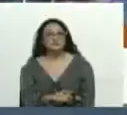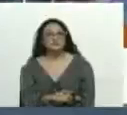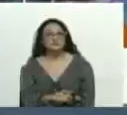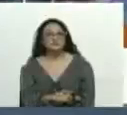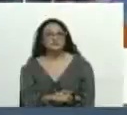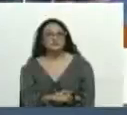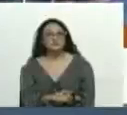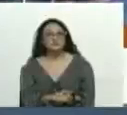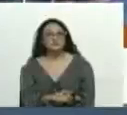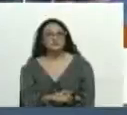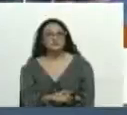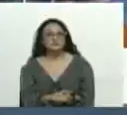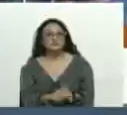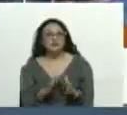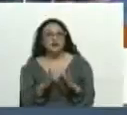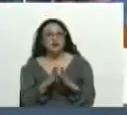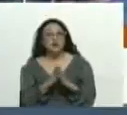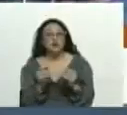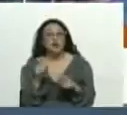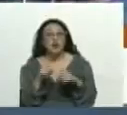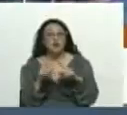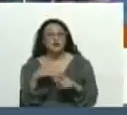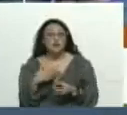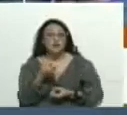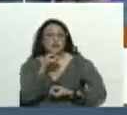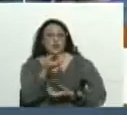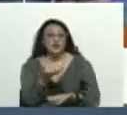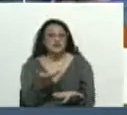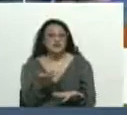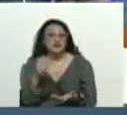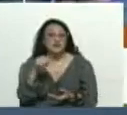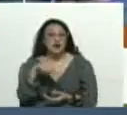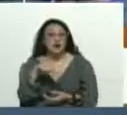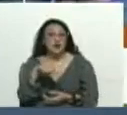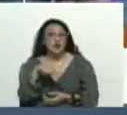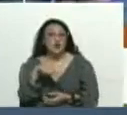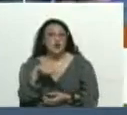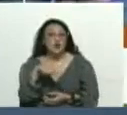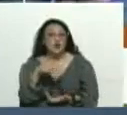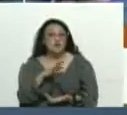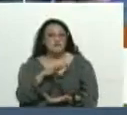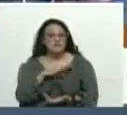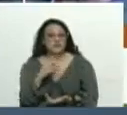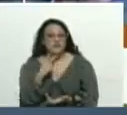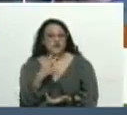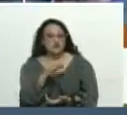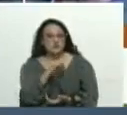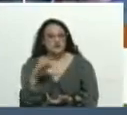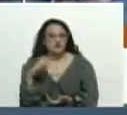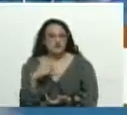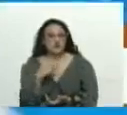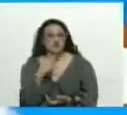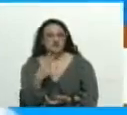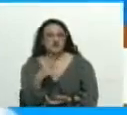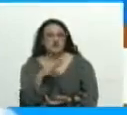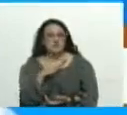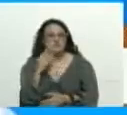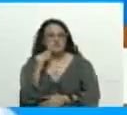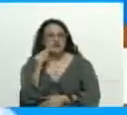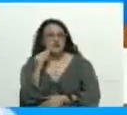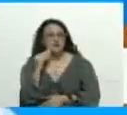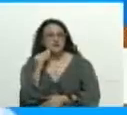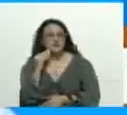todo todo lo que yo pueda decir ahora de mi desde mi vocerío personal del vocerío de mi experiencia